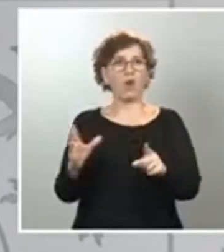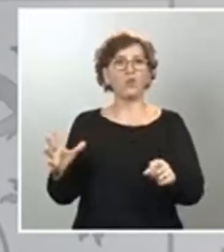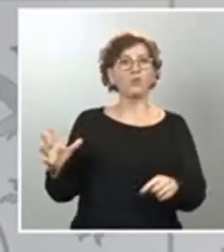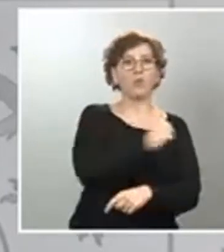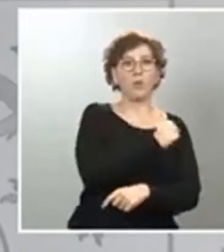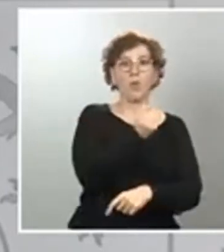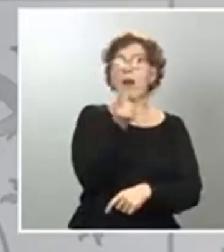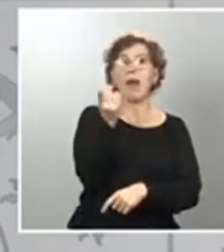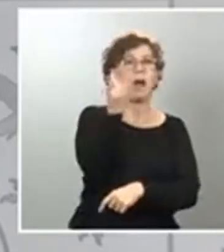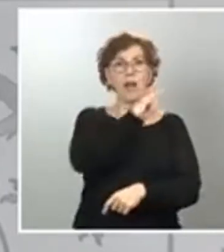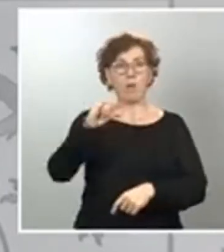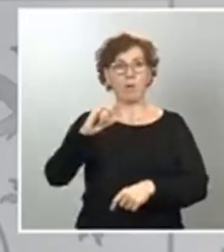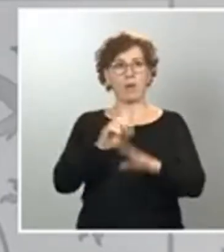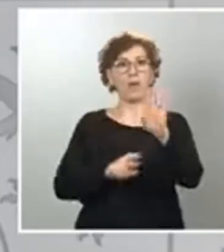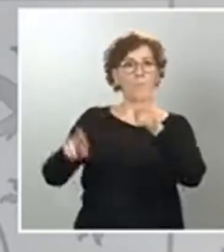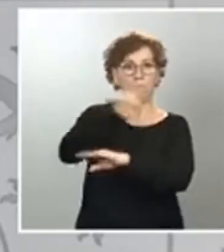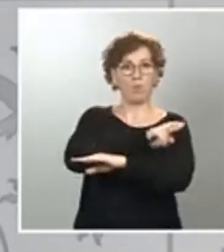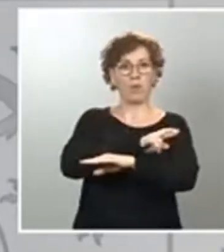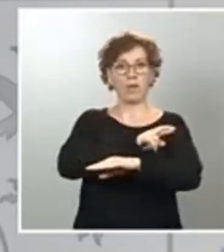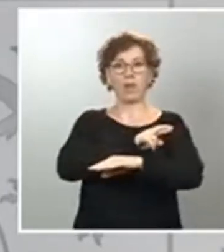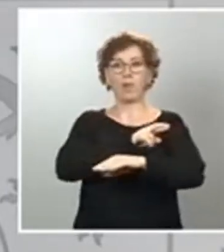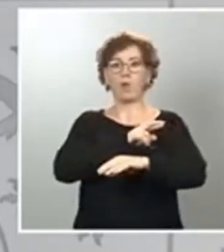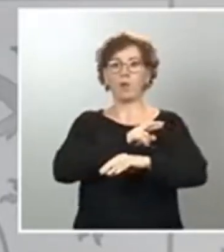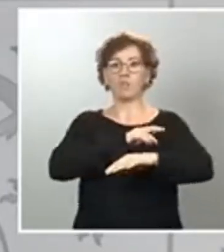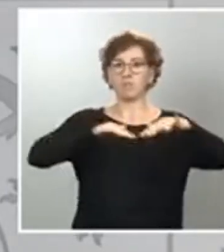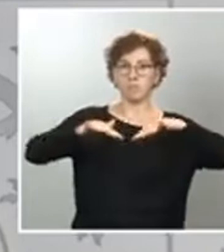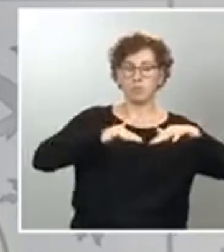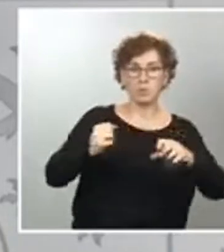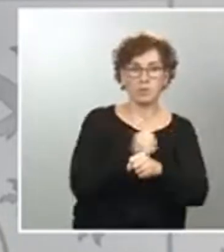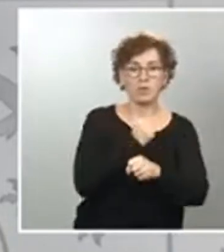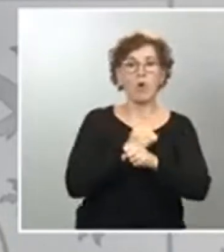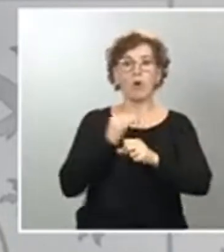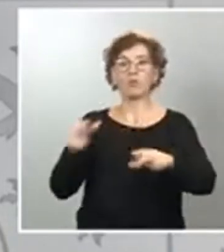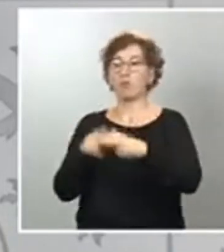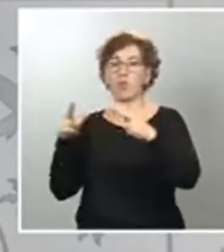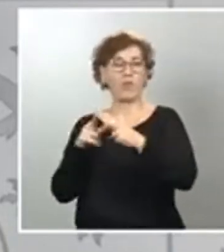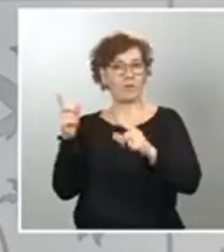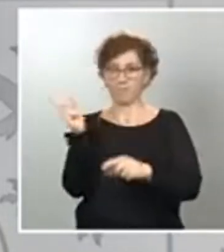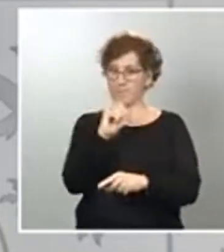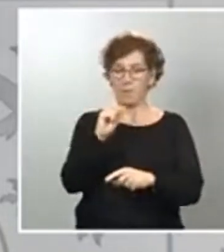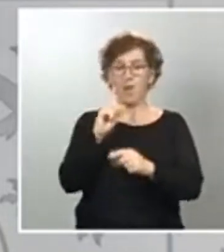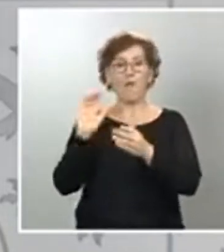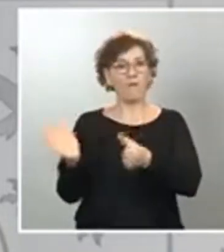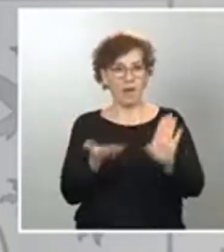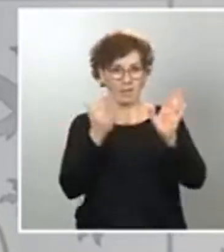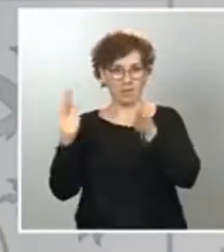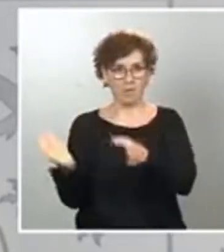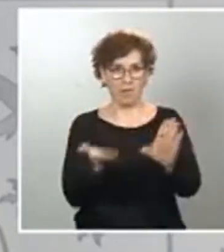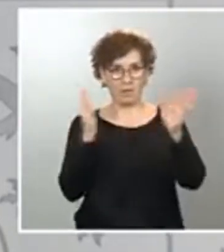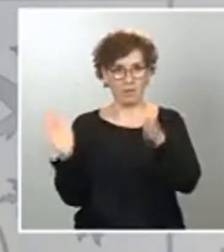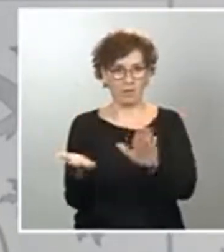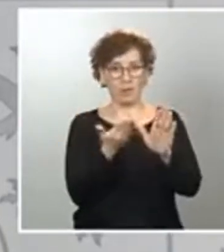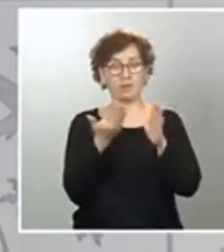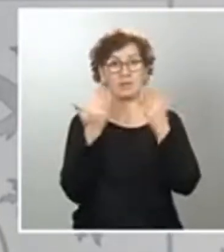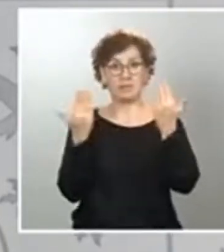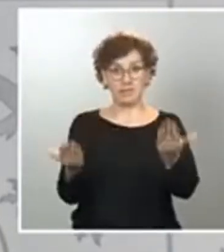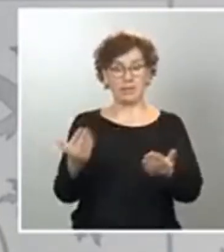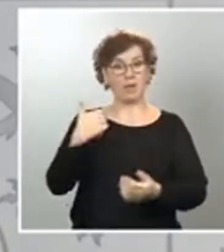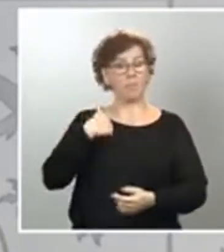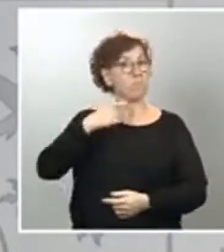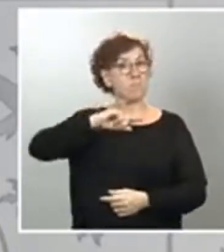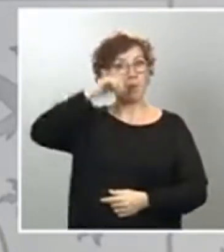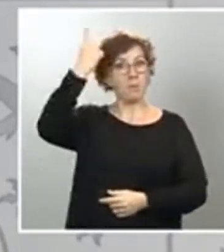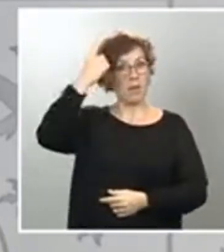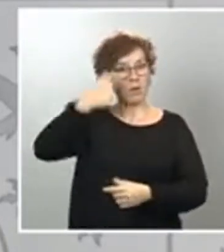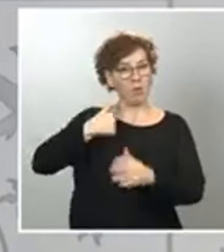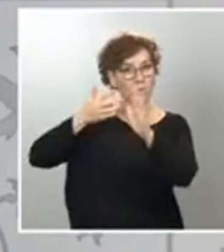ni tampoco la movilidad social, sino que lo vamos a hacer por fases. Por eso, la primera idea que me gustaría trasladarles es que la desescalada, la transición